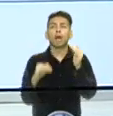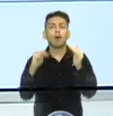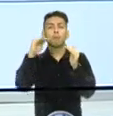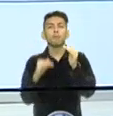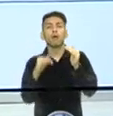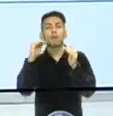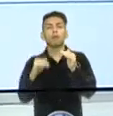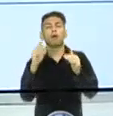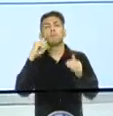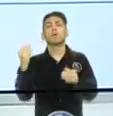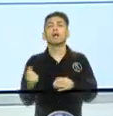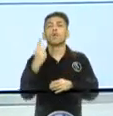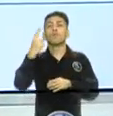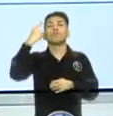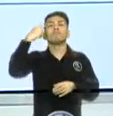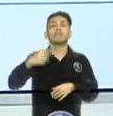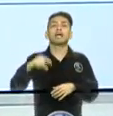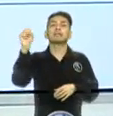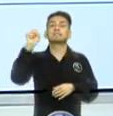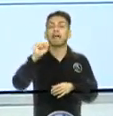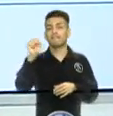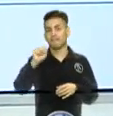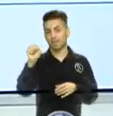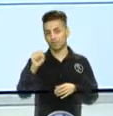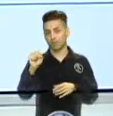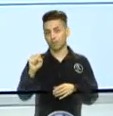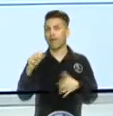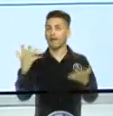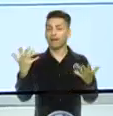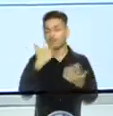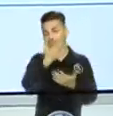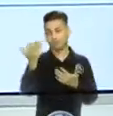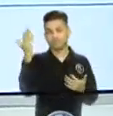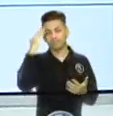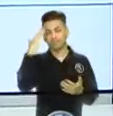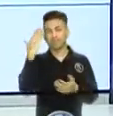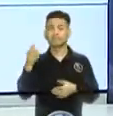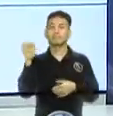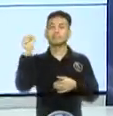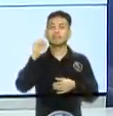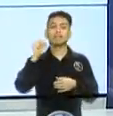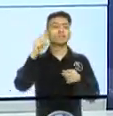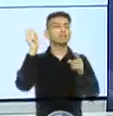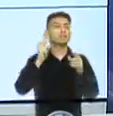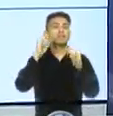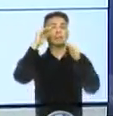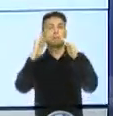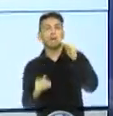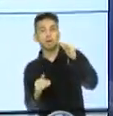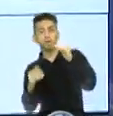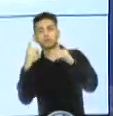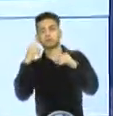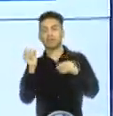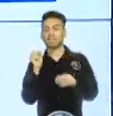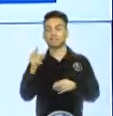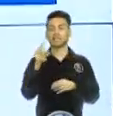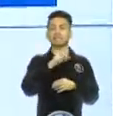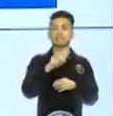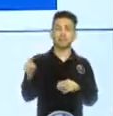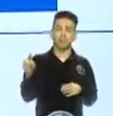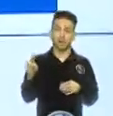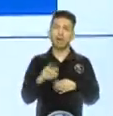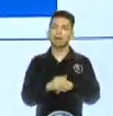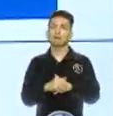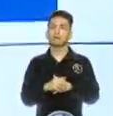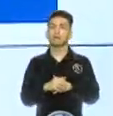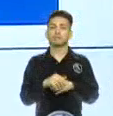corresponde a un día sábado y ya es sabido que baja el tamizaje para los fines de semana y también el trabajo